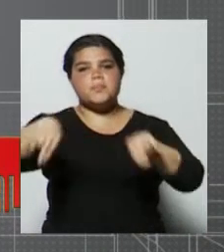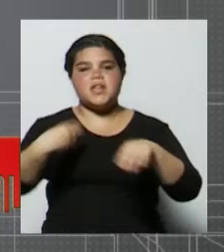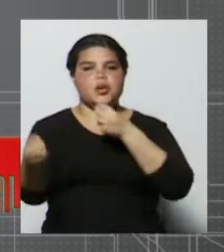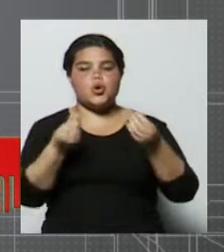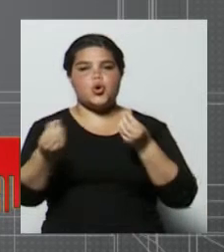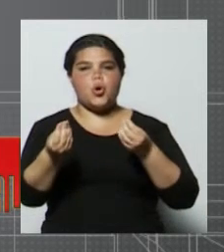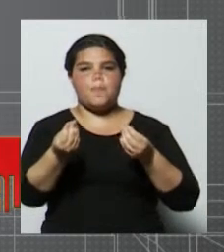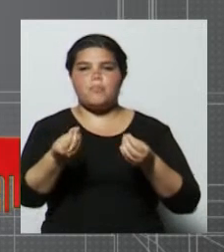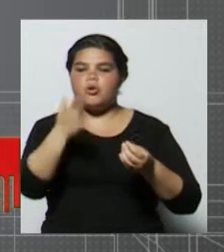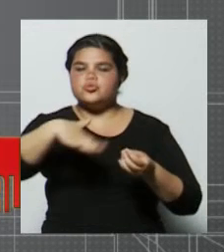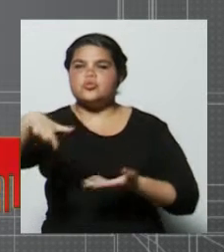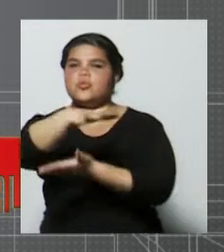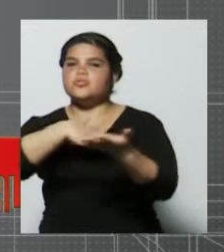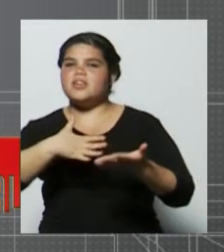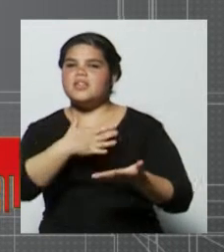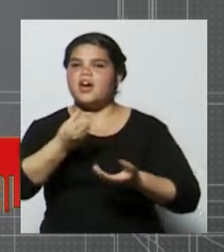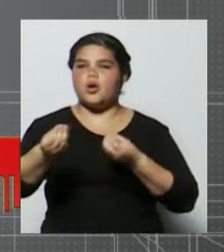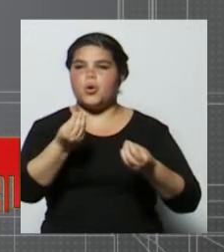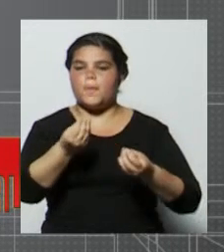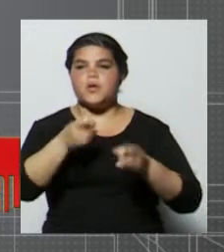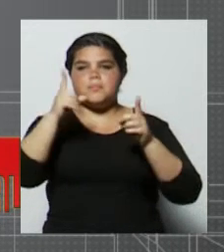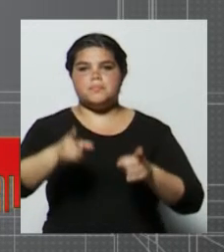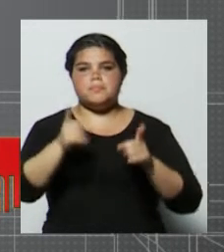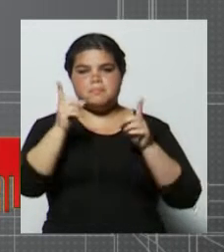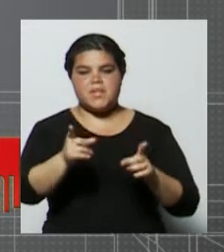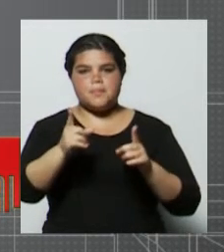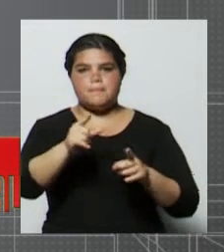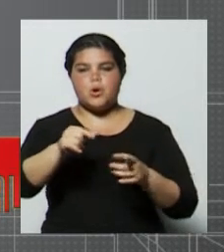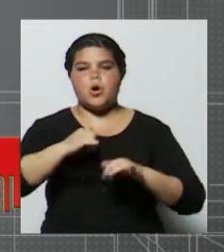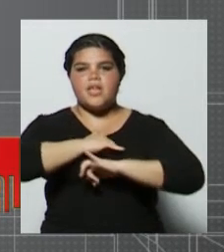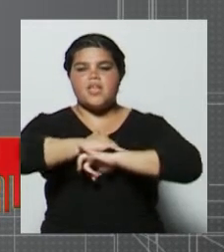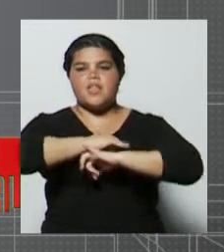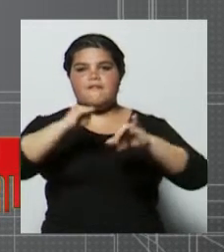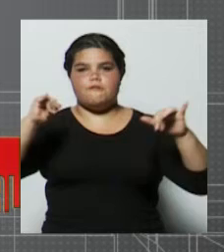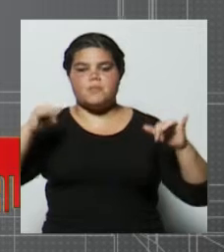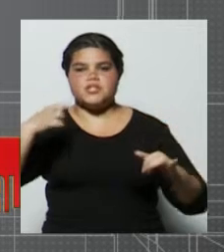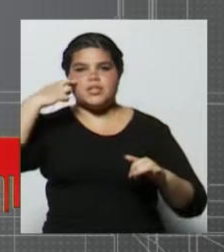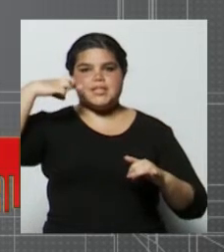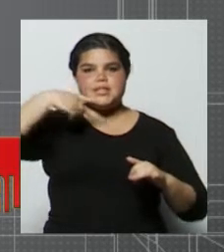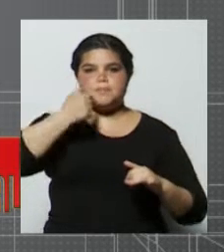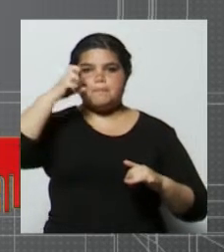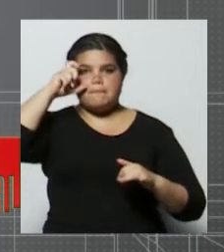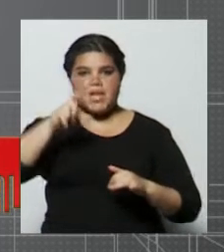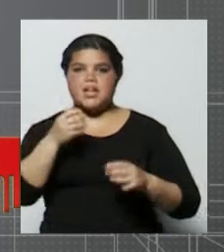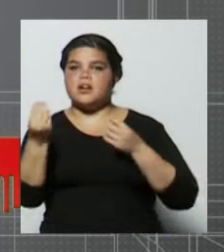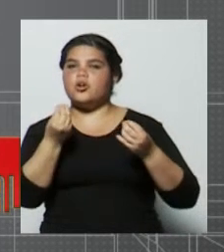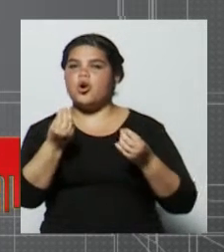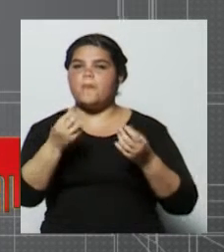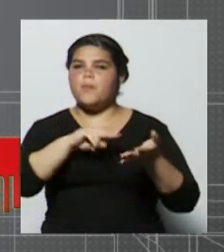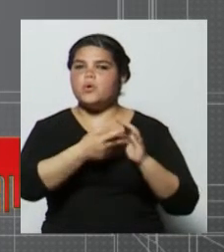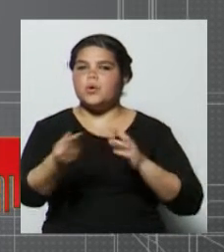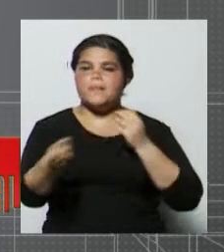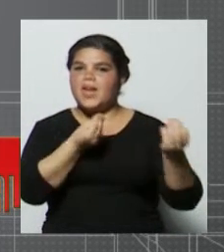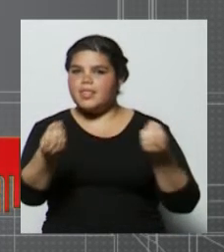hacen referencia a este informe del CIPEC, donde preocupan, digamos, o donde establece cuáles serían las consecuencias, según